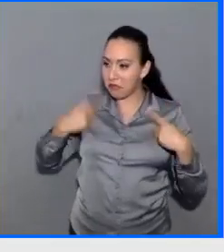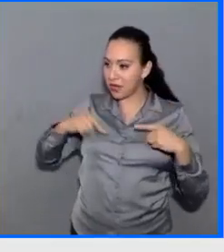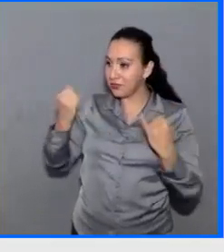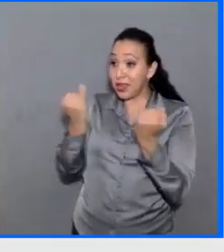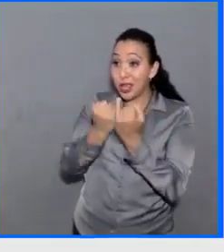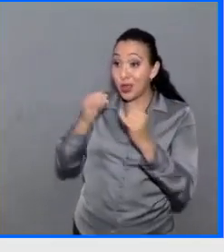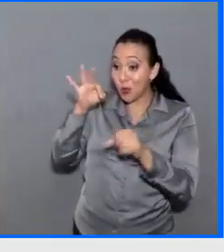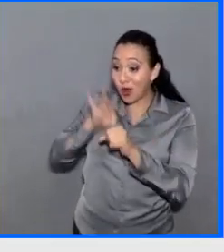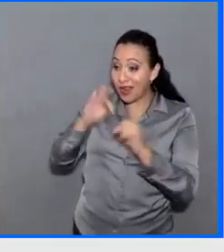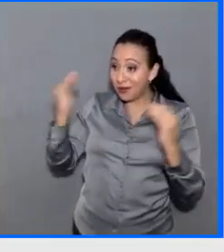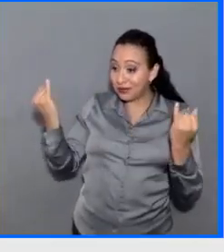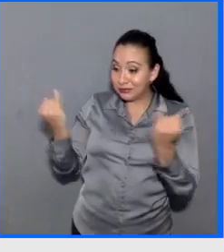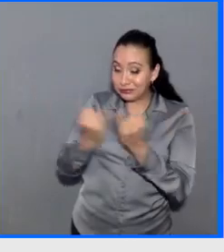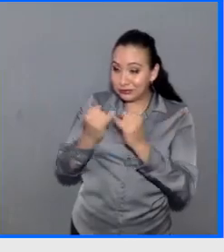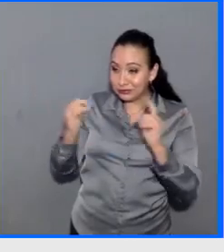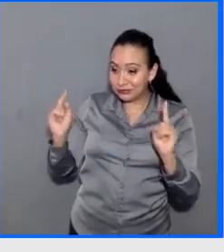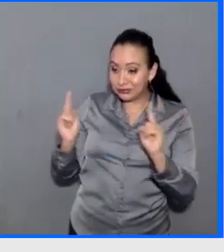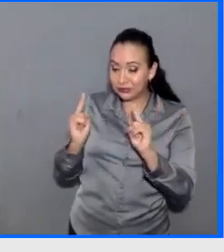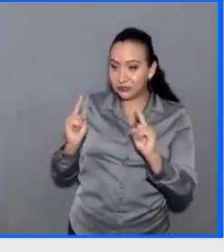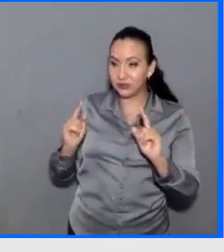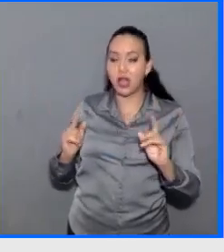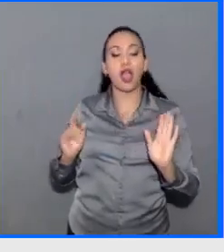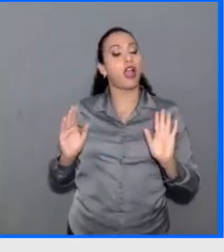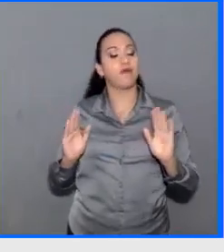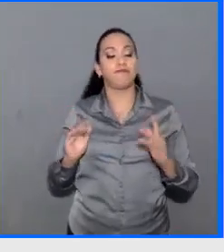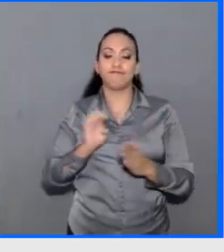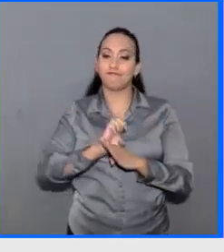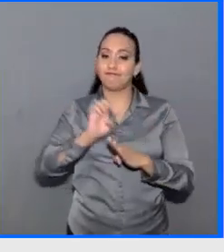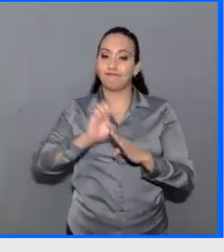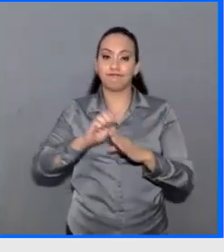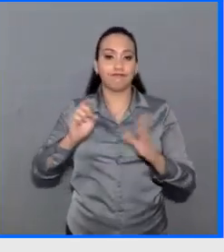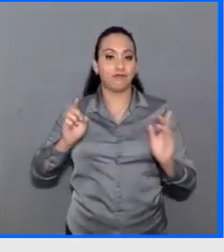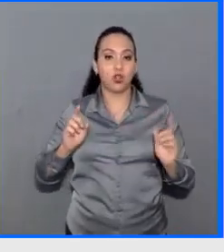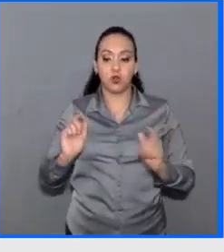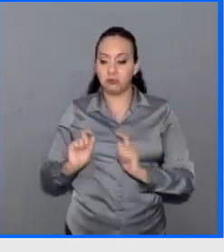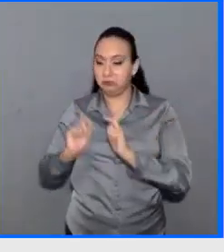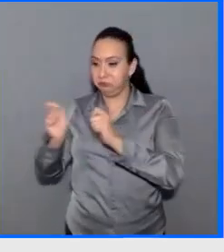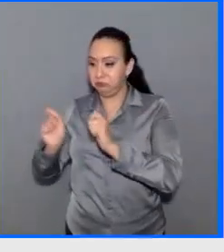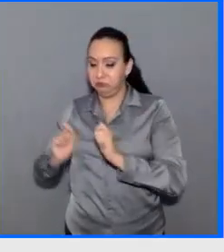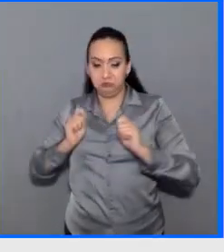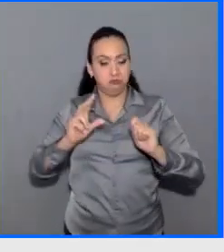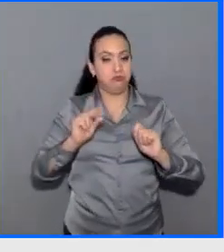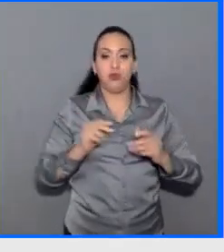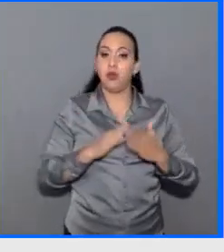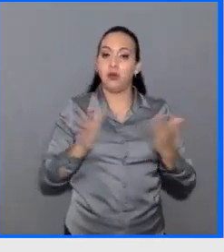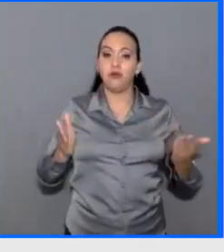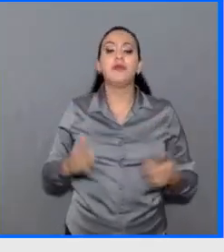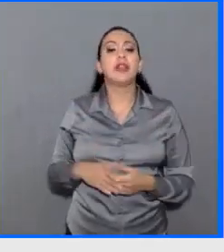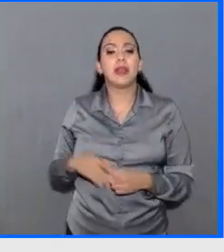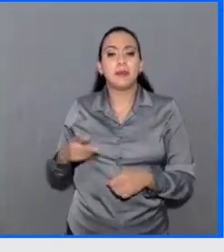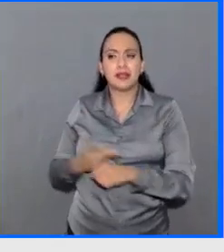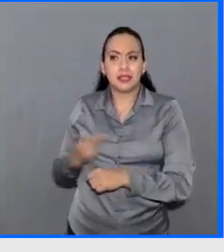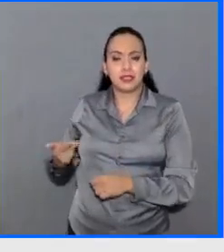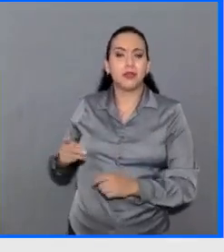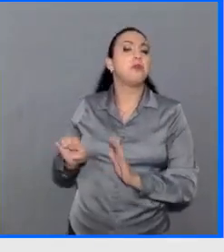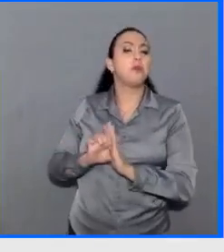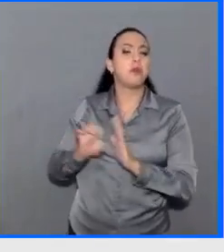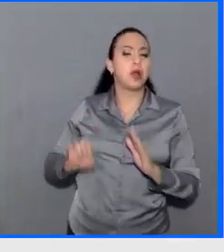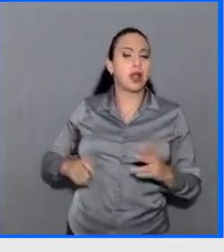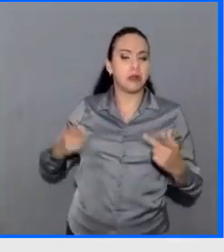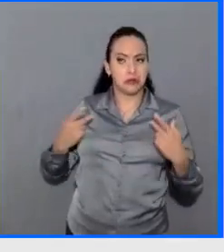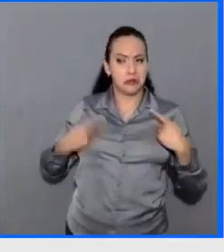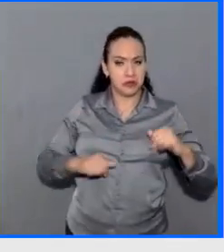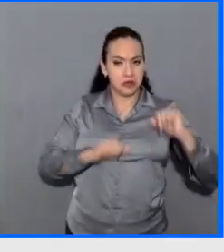extraordinarias en caso de ausencia absoluta de la Presidencia de la República, por ejemplo. En ese sentido, correspondería al